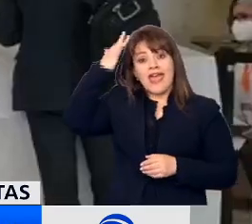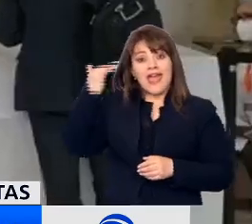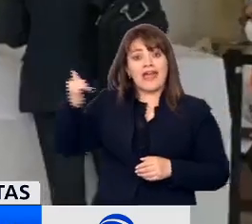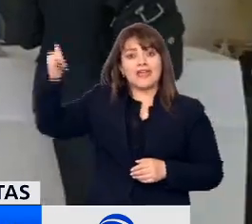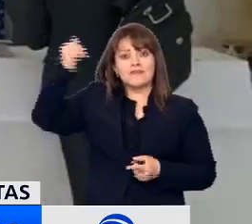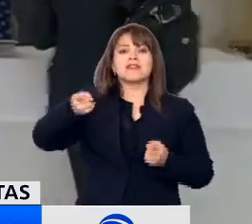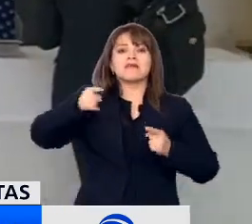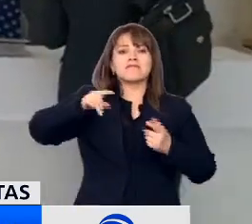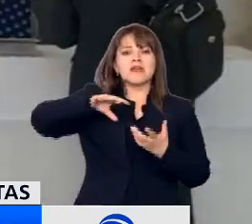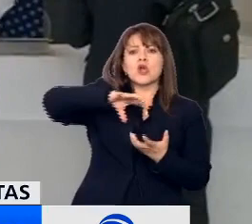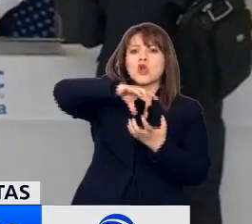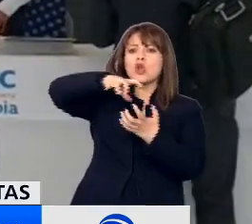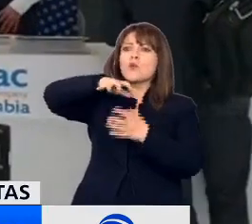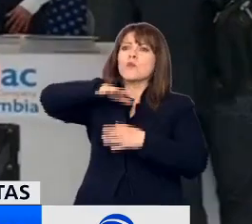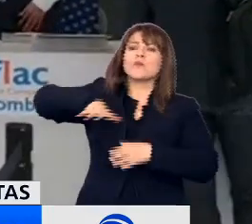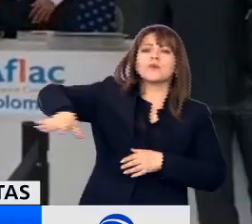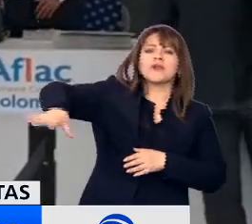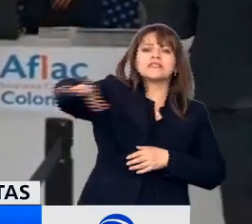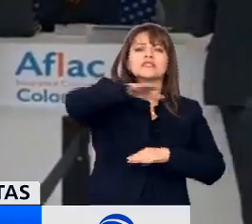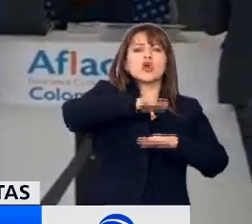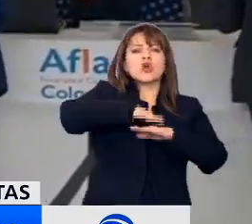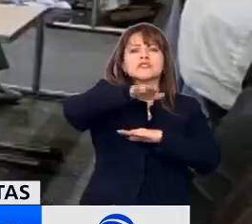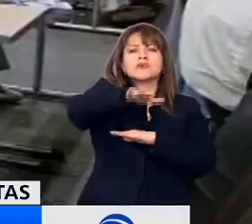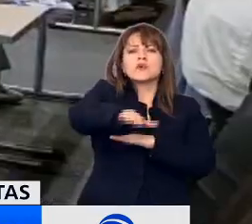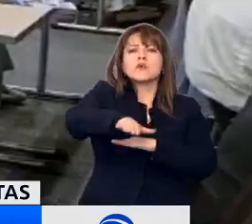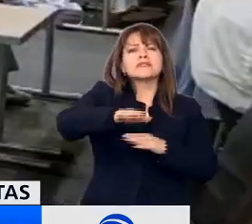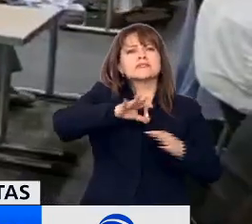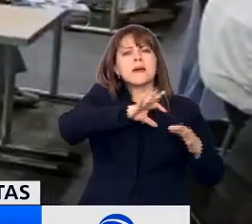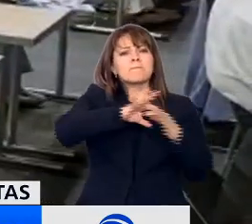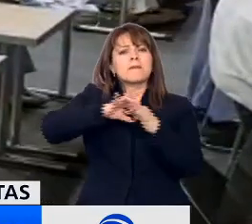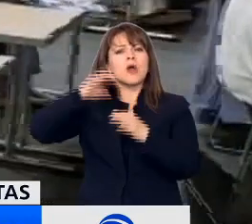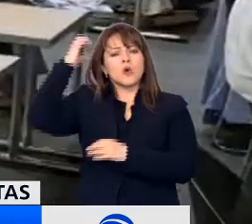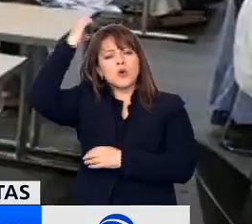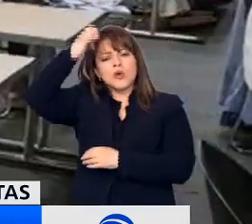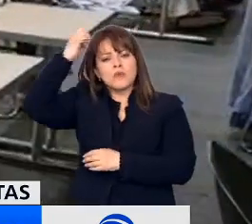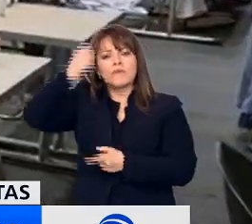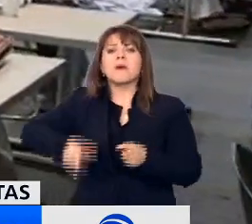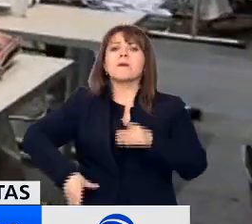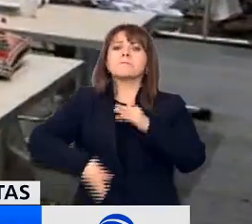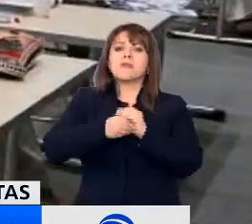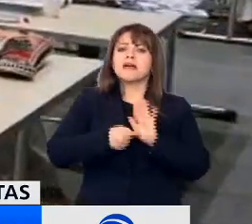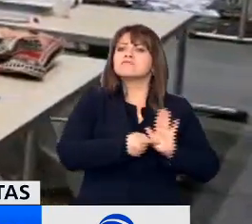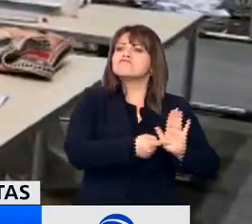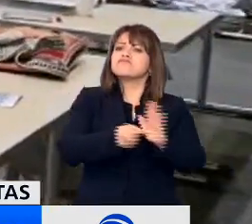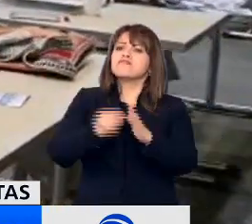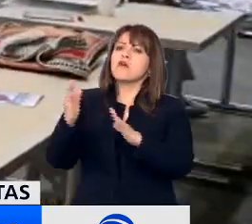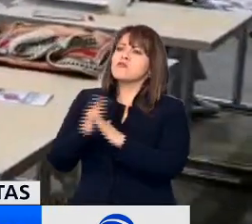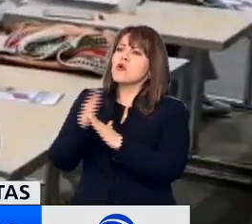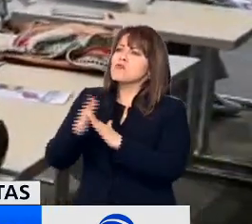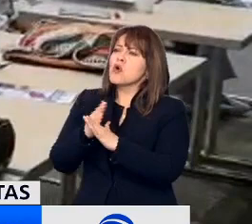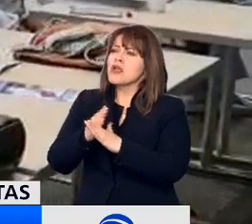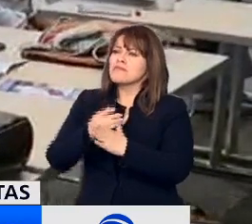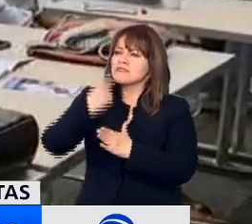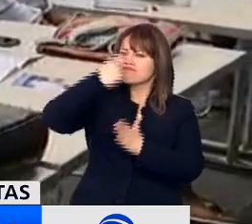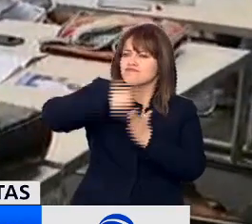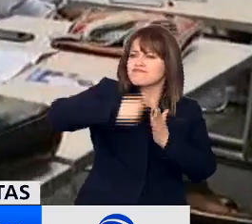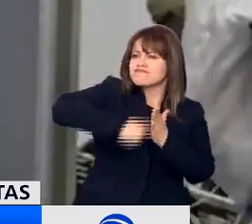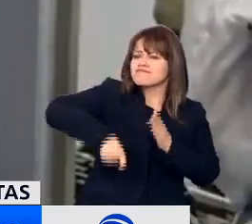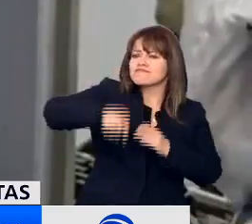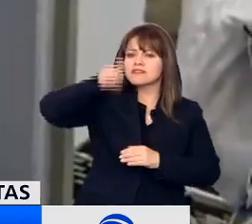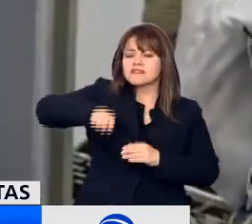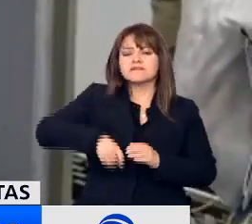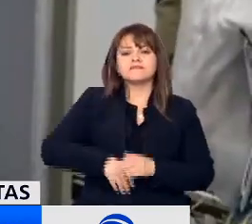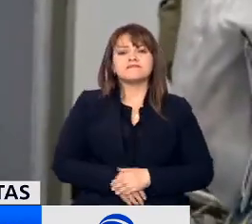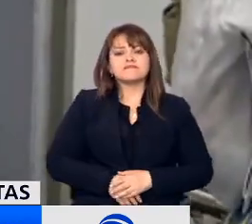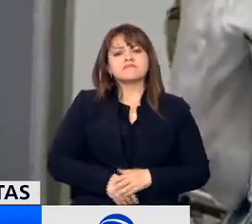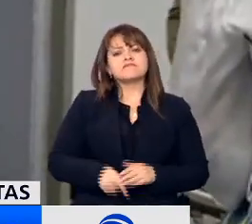la globalización y sus consecuencias para la Unión Europea. Además, da una guía para que los problemas sean corregidos. Pero yo veo en